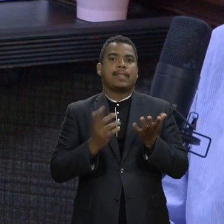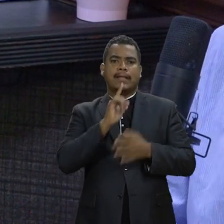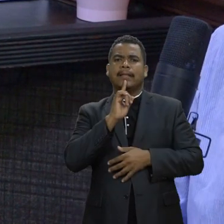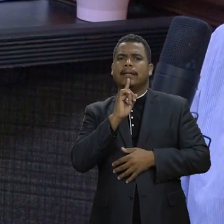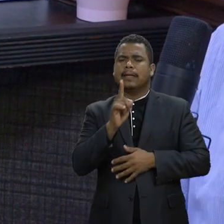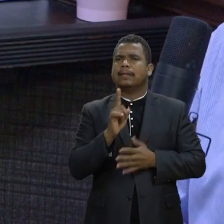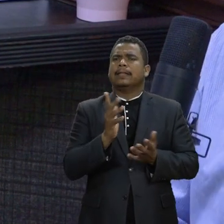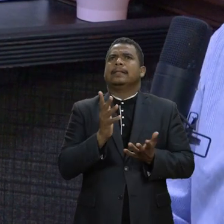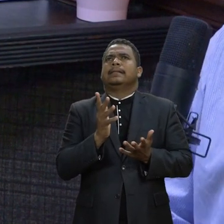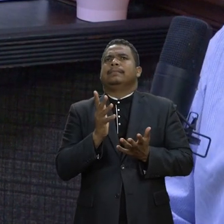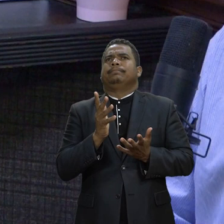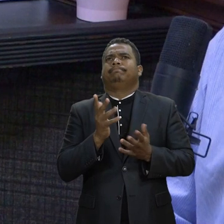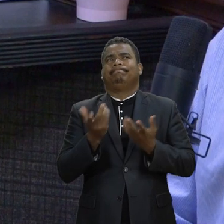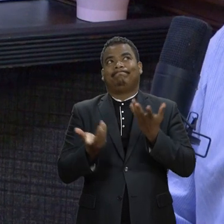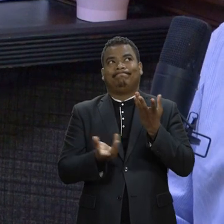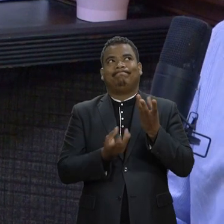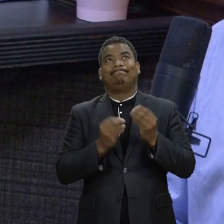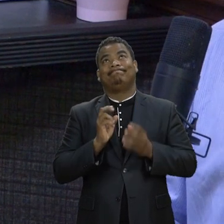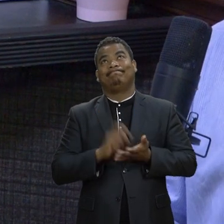Bueno, pues la verdad que no sé.